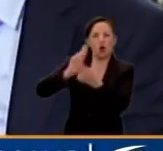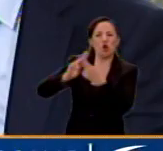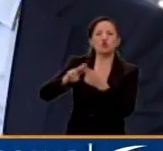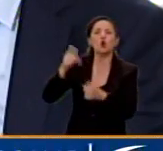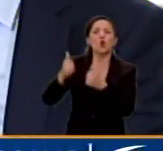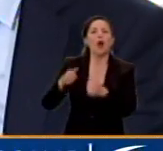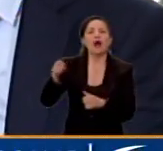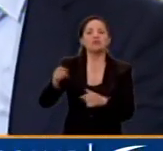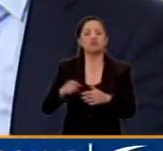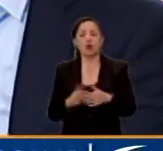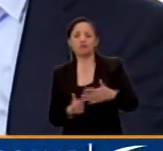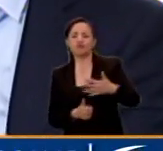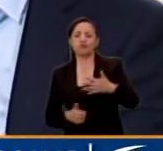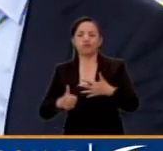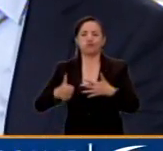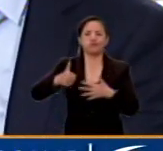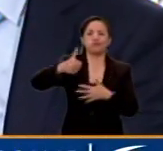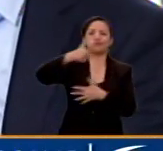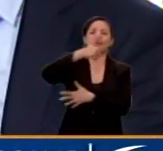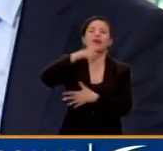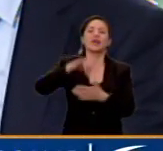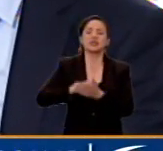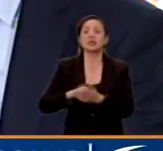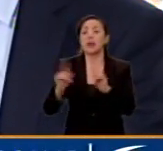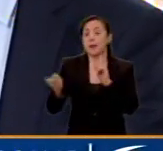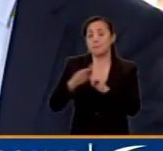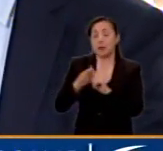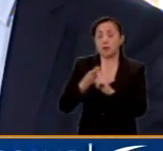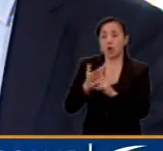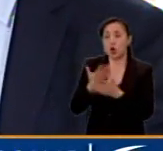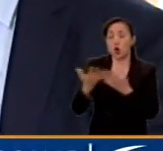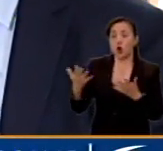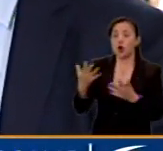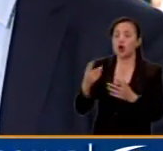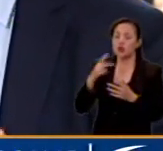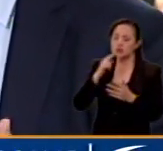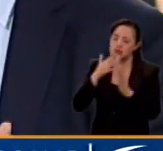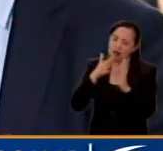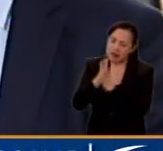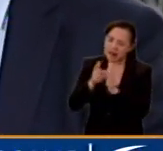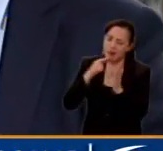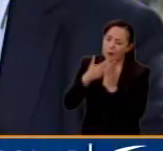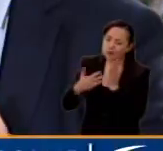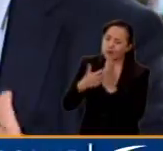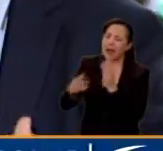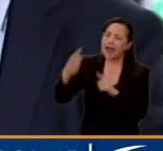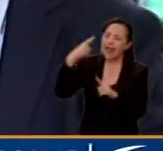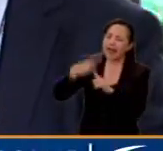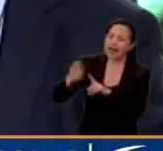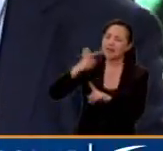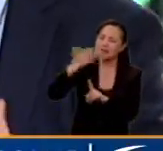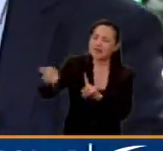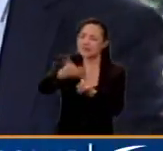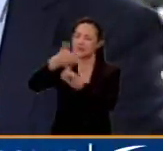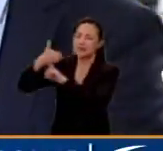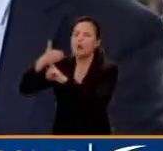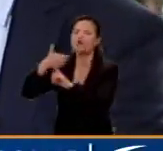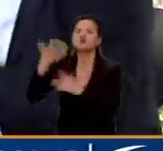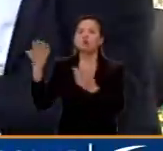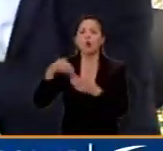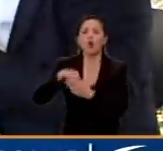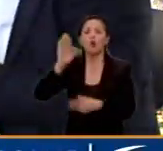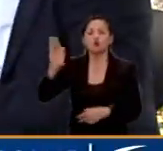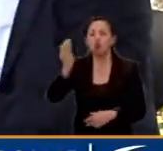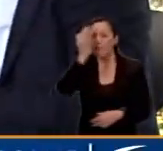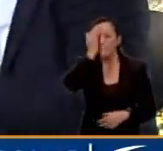ascenso político. Pasamos primero por épocas desconocidas, como su secuestro por los piratas del mar Mediterráneo y cómo